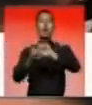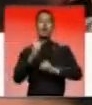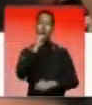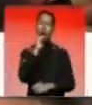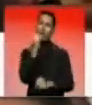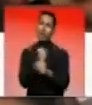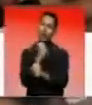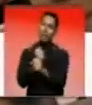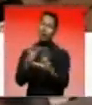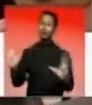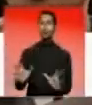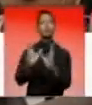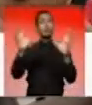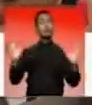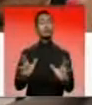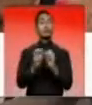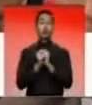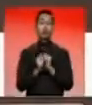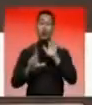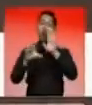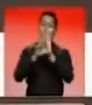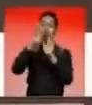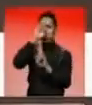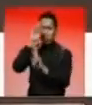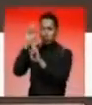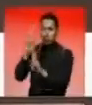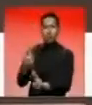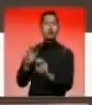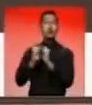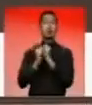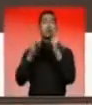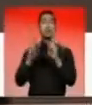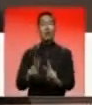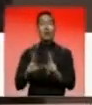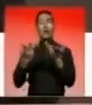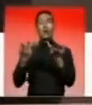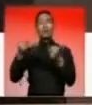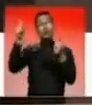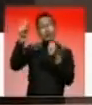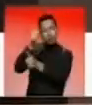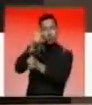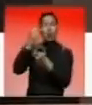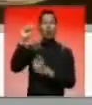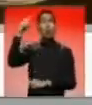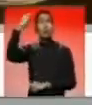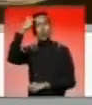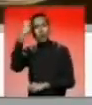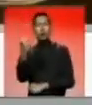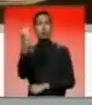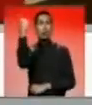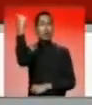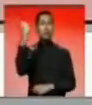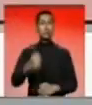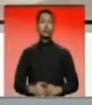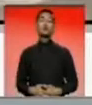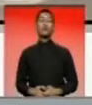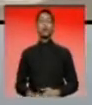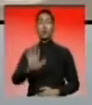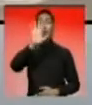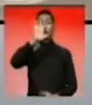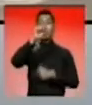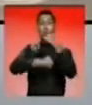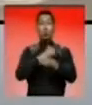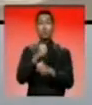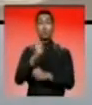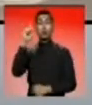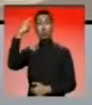aquello. Respetar las reglas de juego, el imperio de la ley, el Estado de Derecho. En los últimos 5 años, el gobierno ha